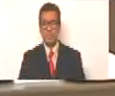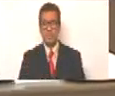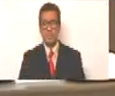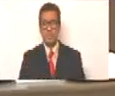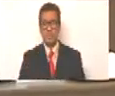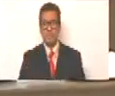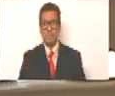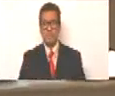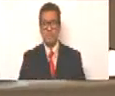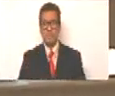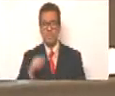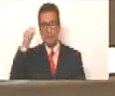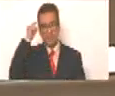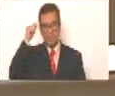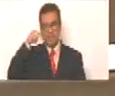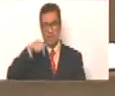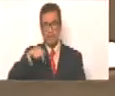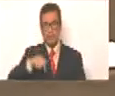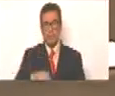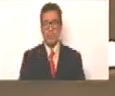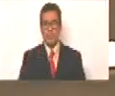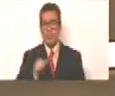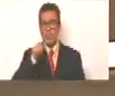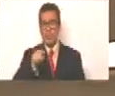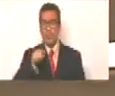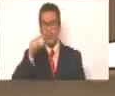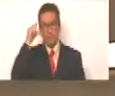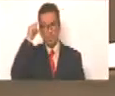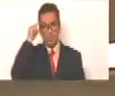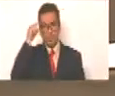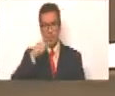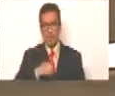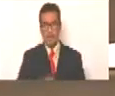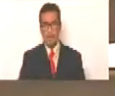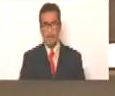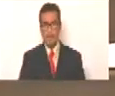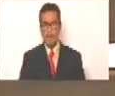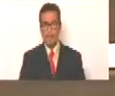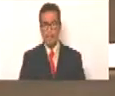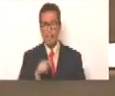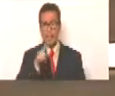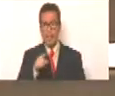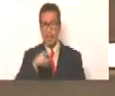Hoy es uno de esos días en que este Parlamento